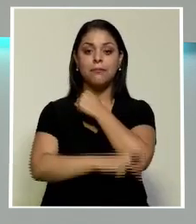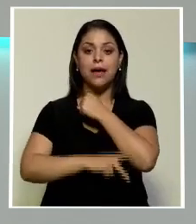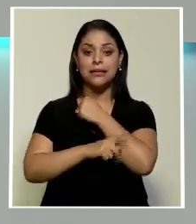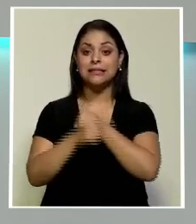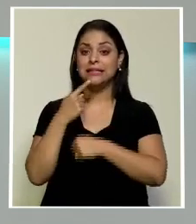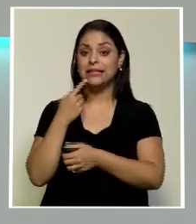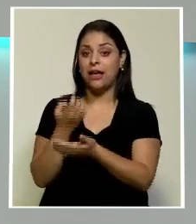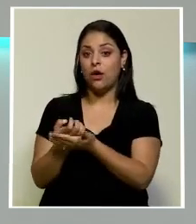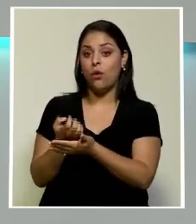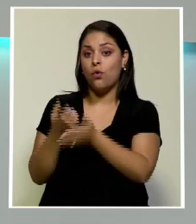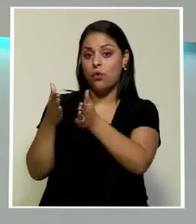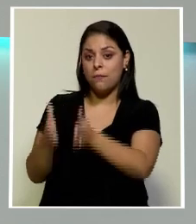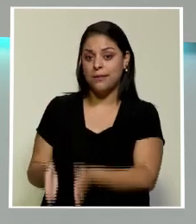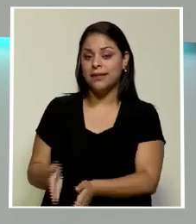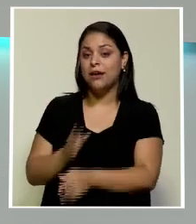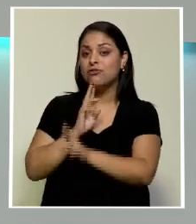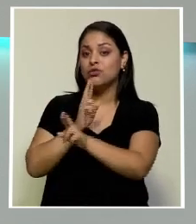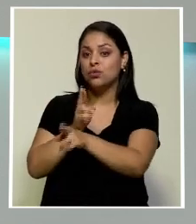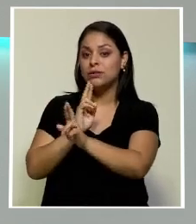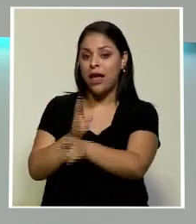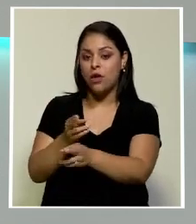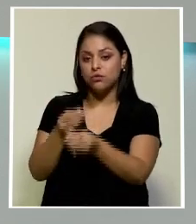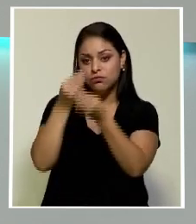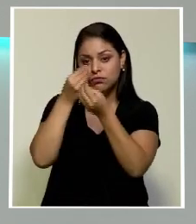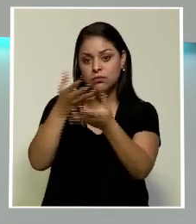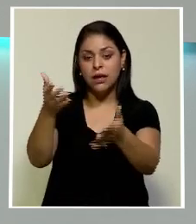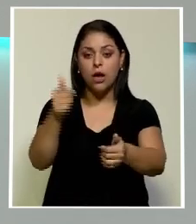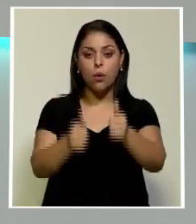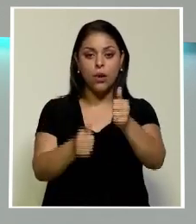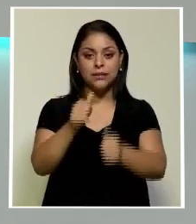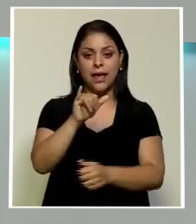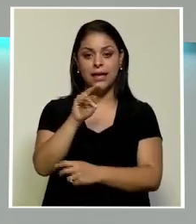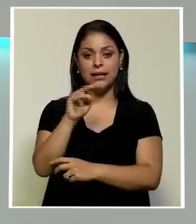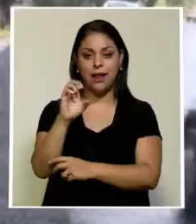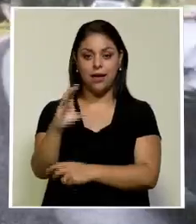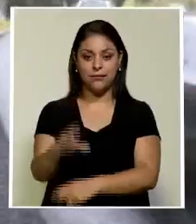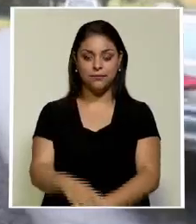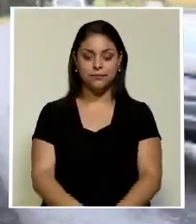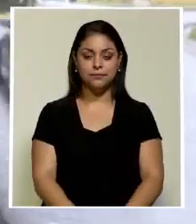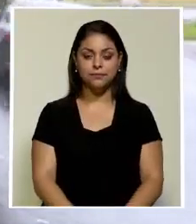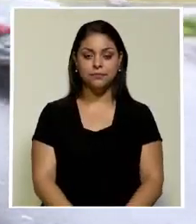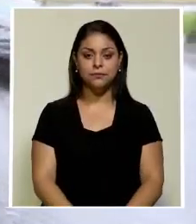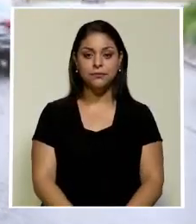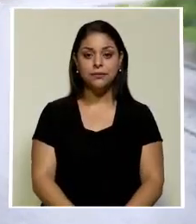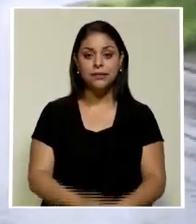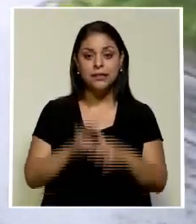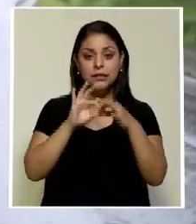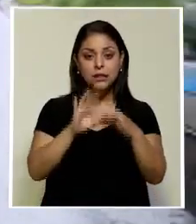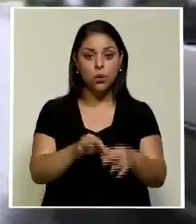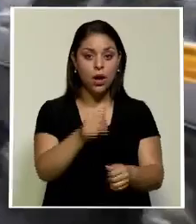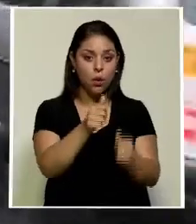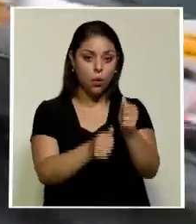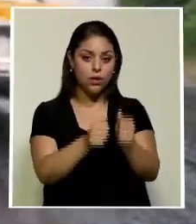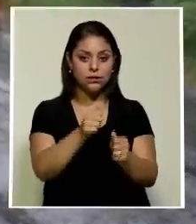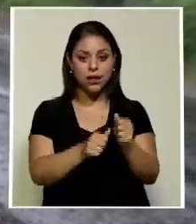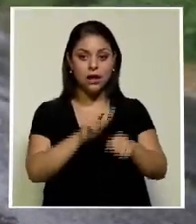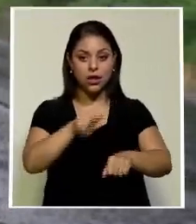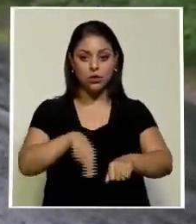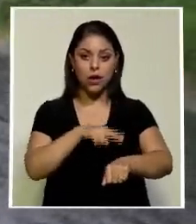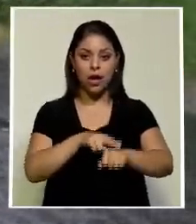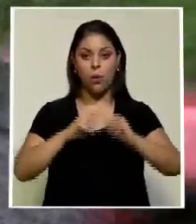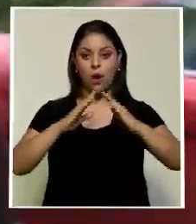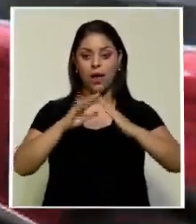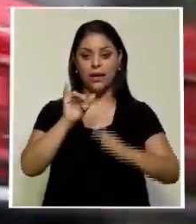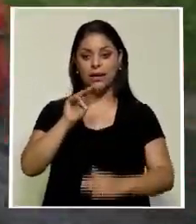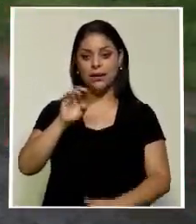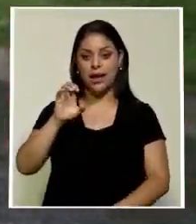con los resultados emitidos en la encuesta nacional de hogares del INEC. Según la encuesta nacional de hogares del INEC, la pobreza en el